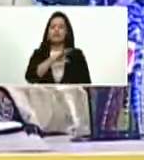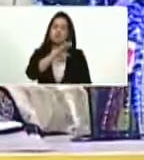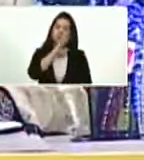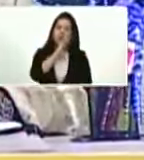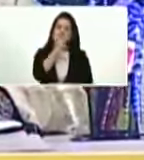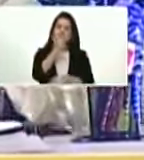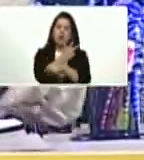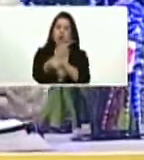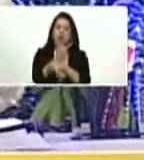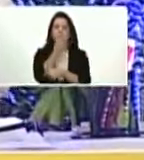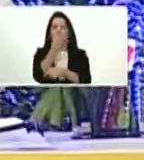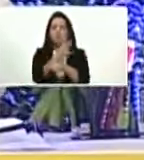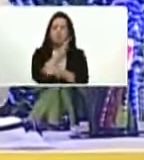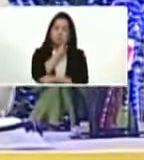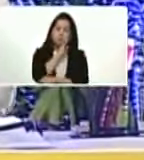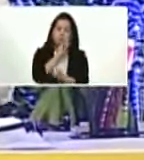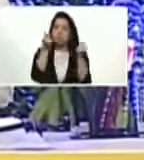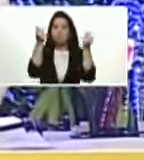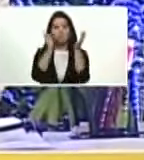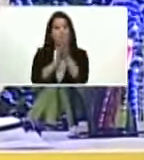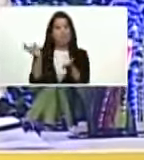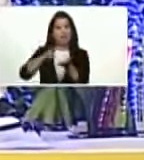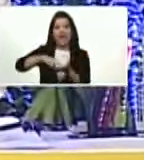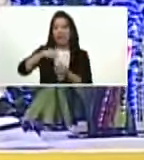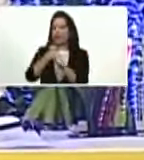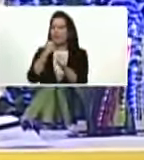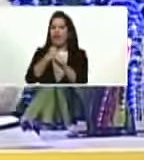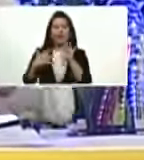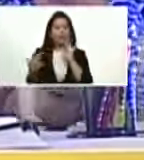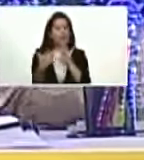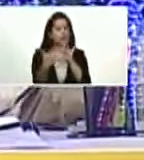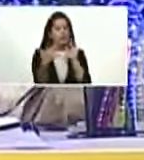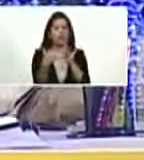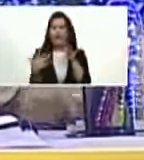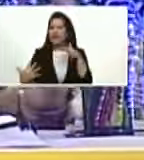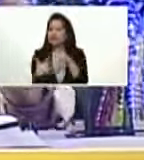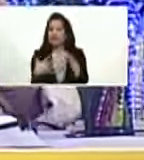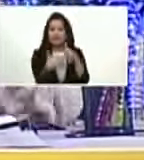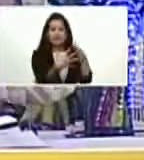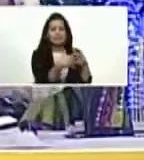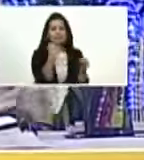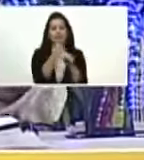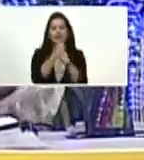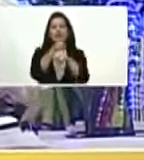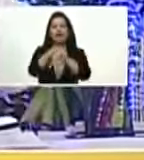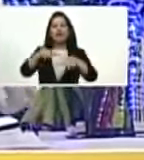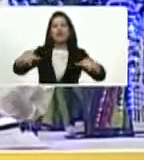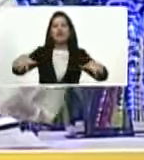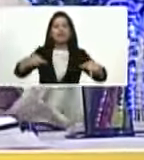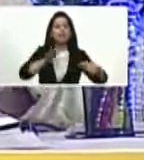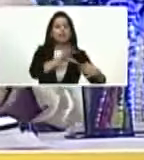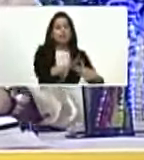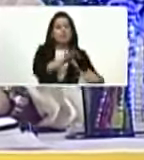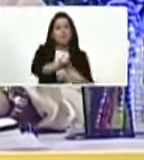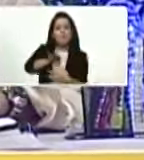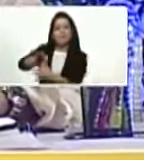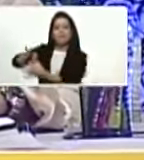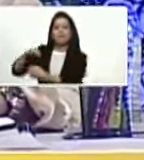que chuta. Y lo otro es articulando las redes productivas, ¿verdad, Ricardo? Las redes, los